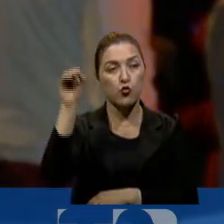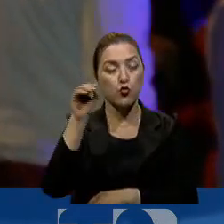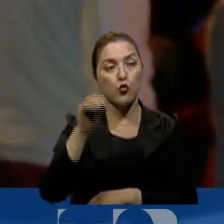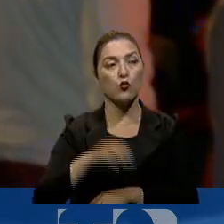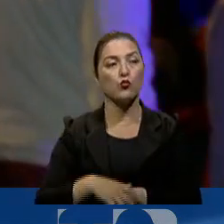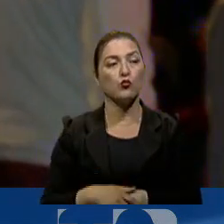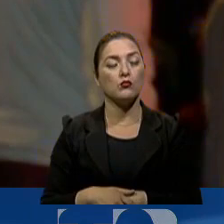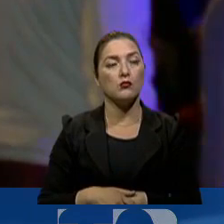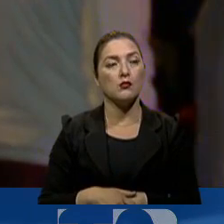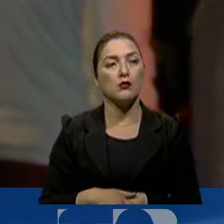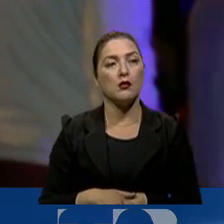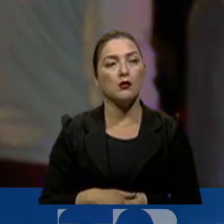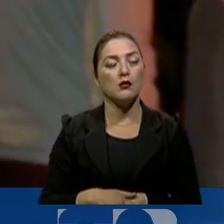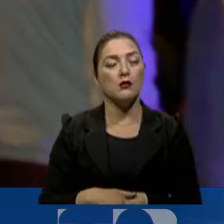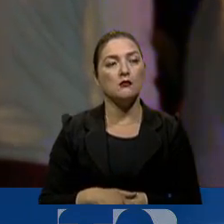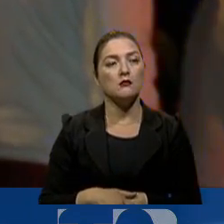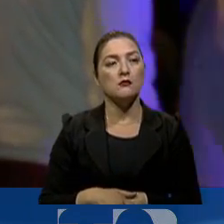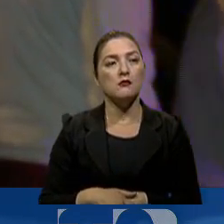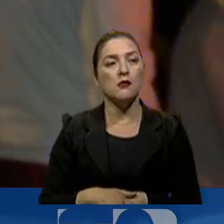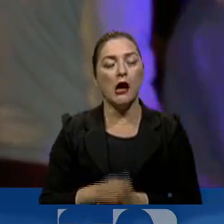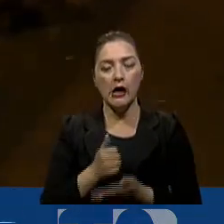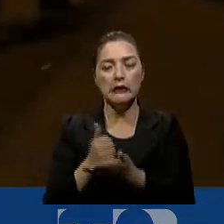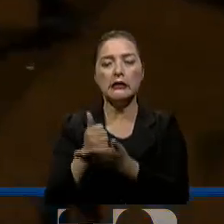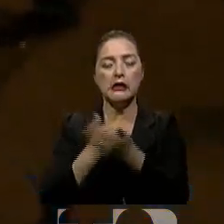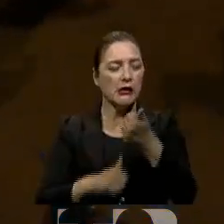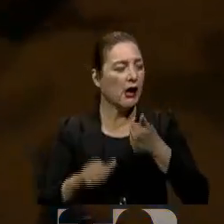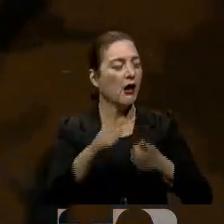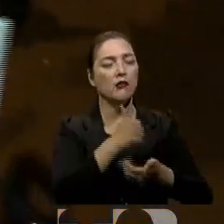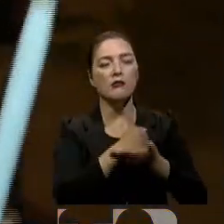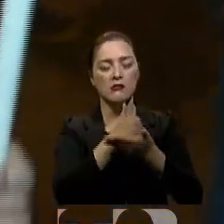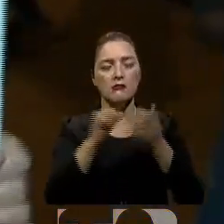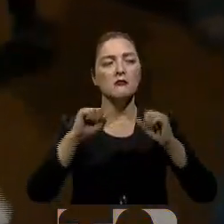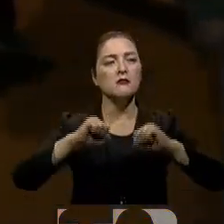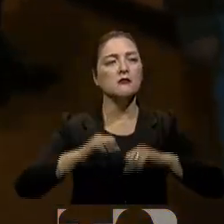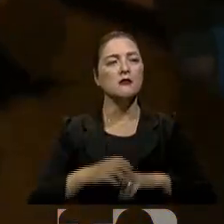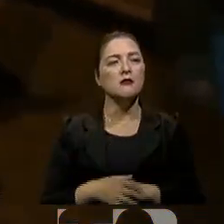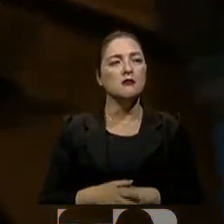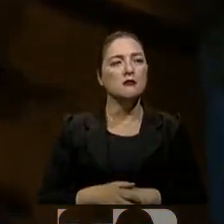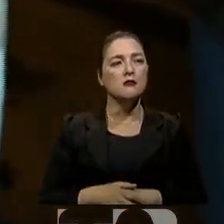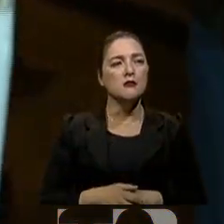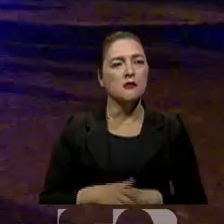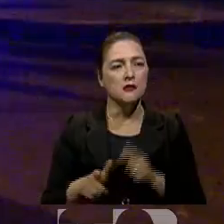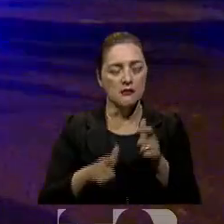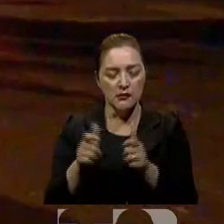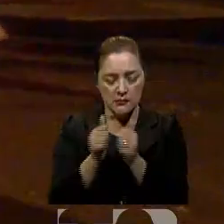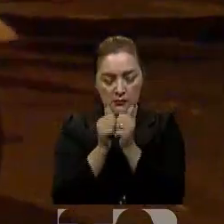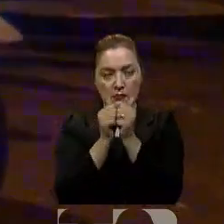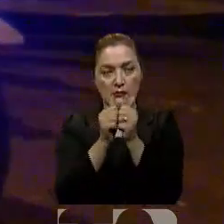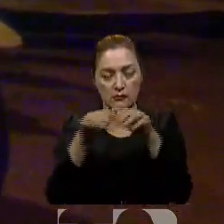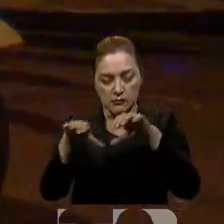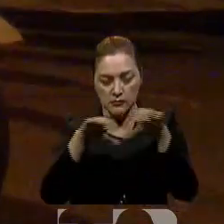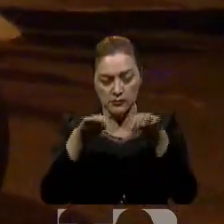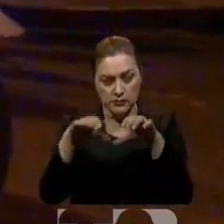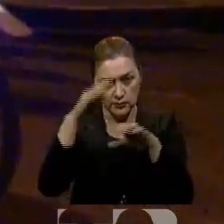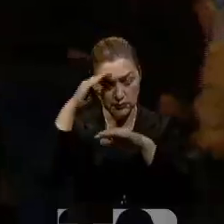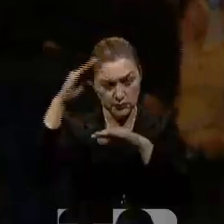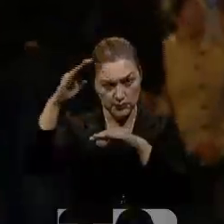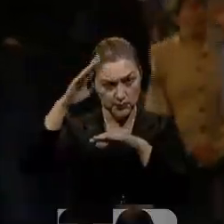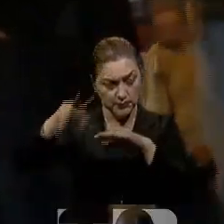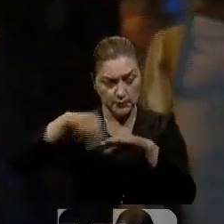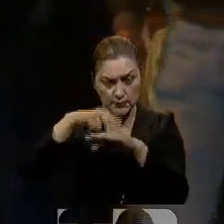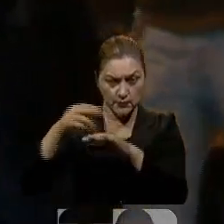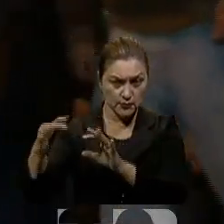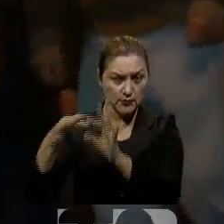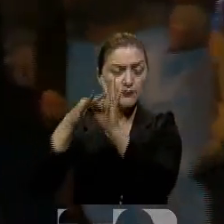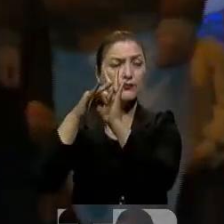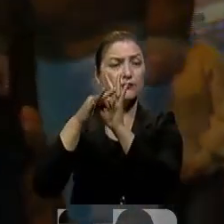bastante, como es, ayuda entre vecinos. Los moradores aseguraron que mantenerse unidos y coordinar acciones con la policía es